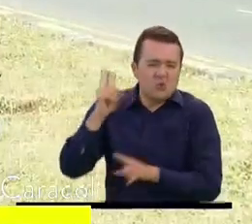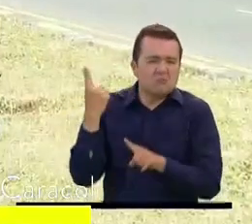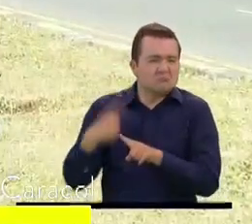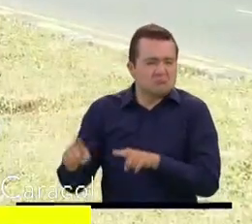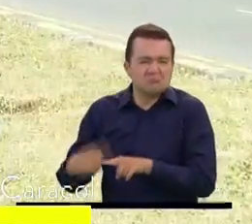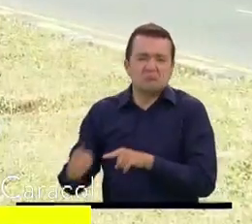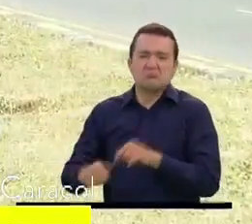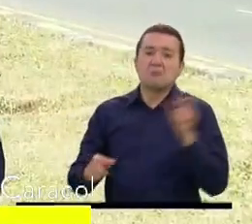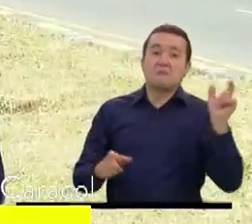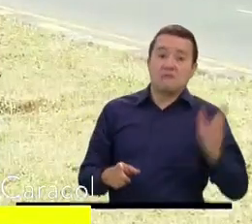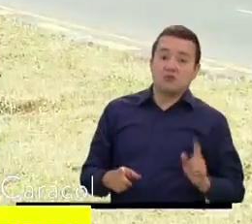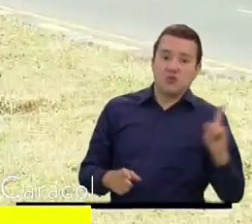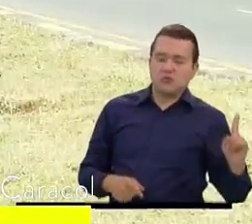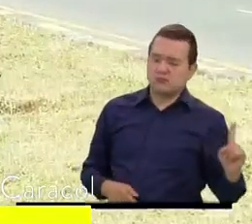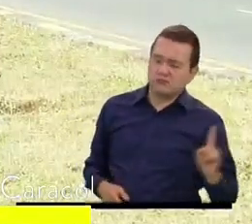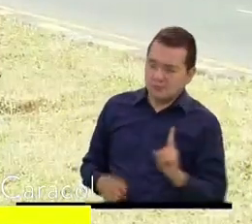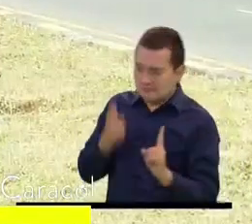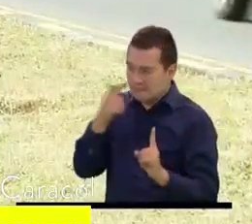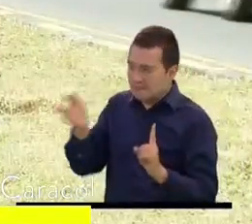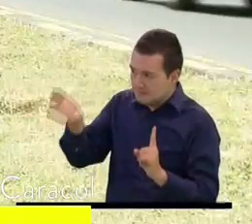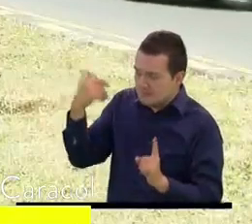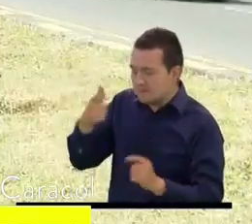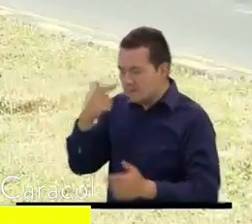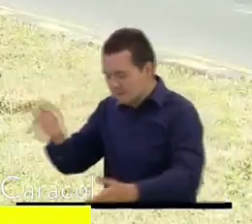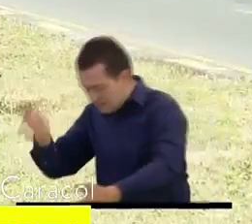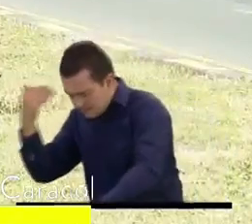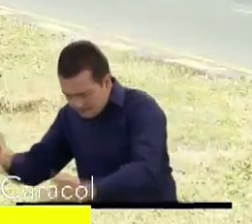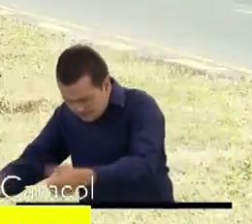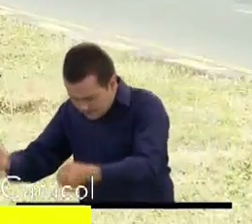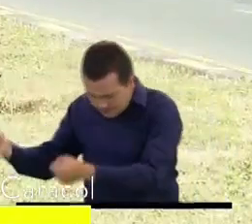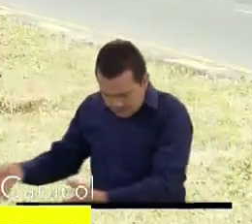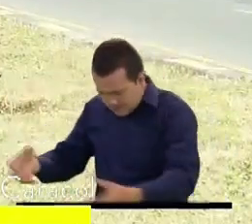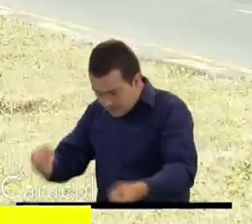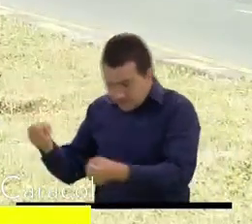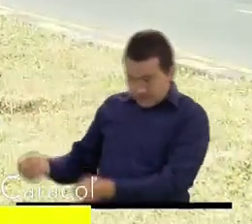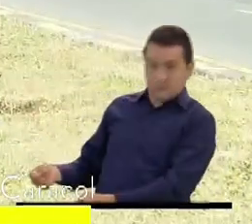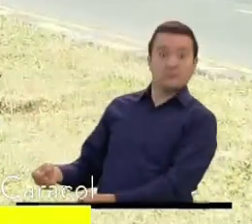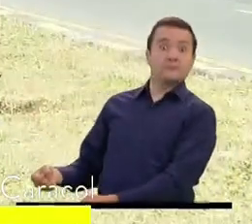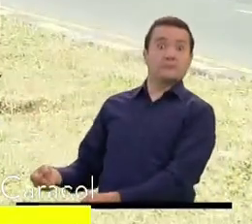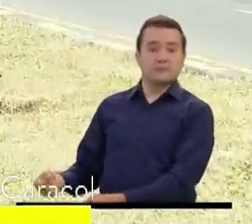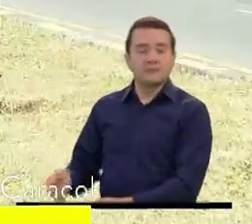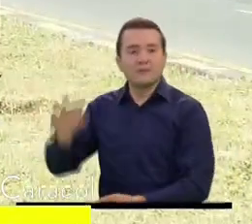inspeccionar más a profundidad este carro se encuentra con que transportaban 2.500 kilos de marihuana.